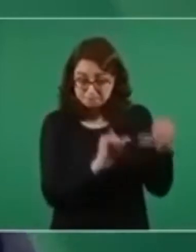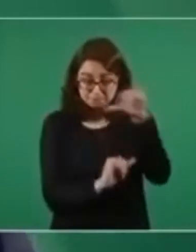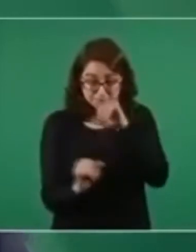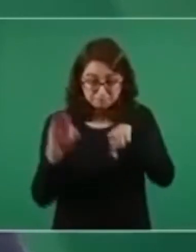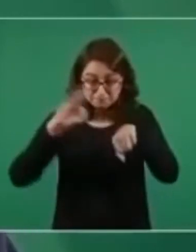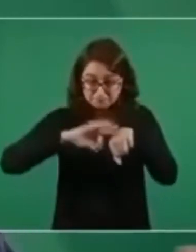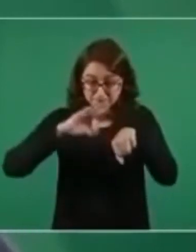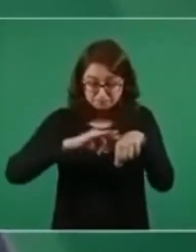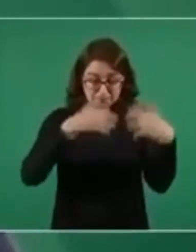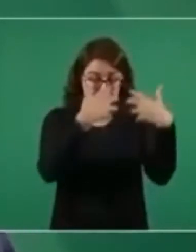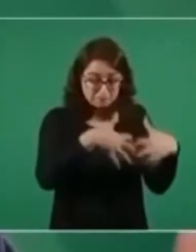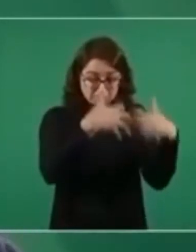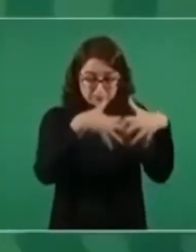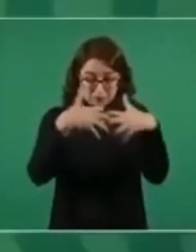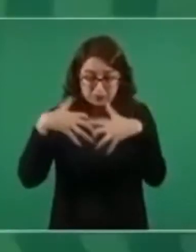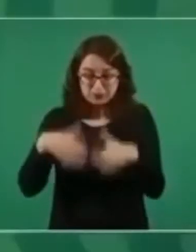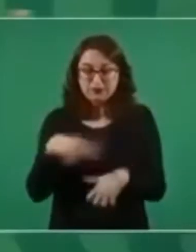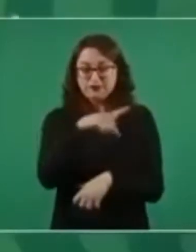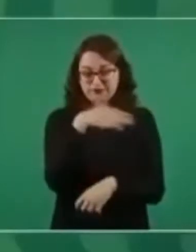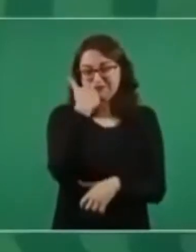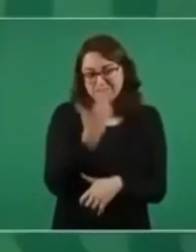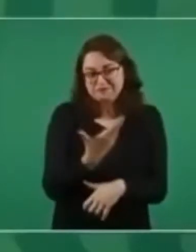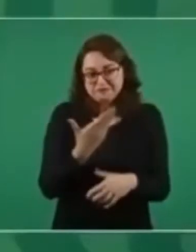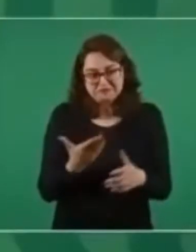pues quieren hacer negocio